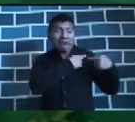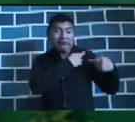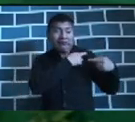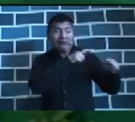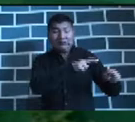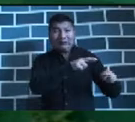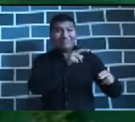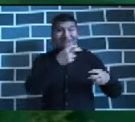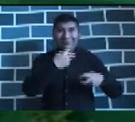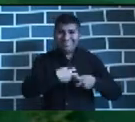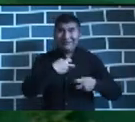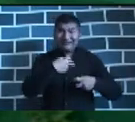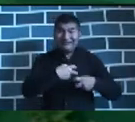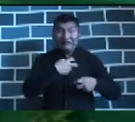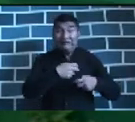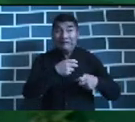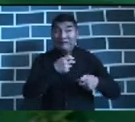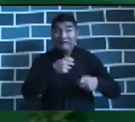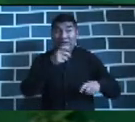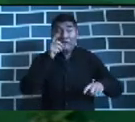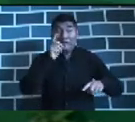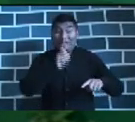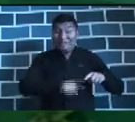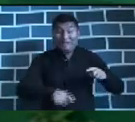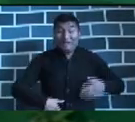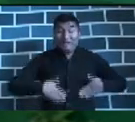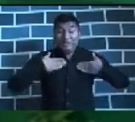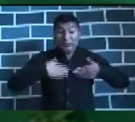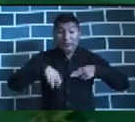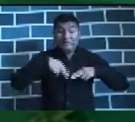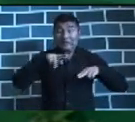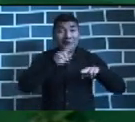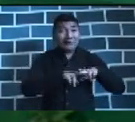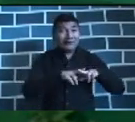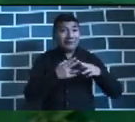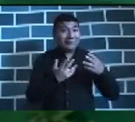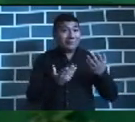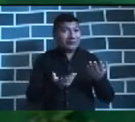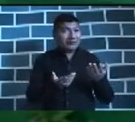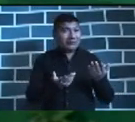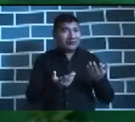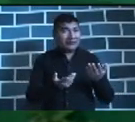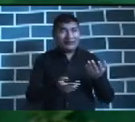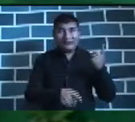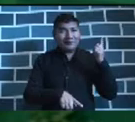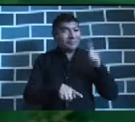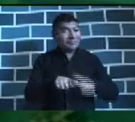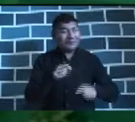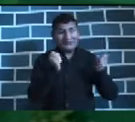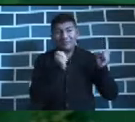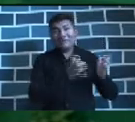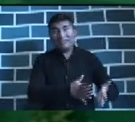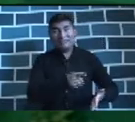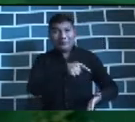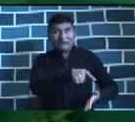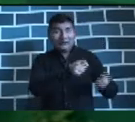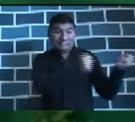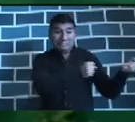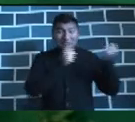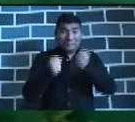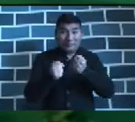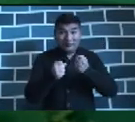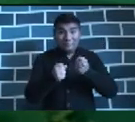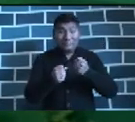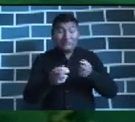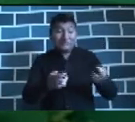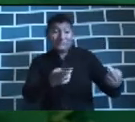dejarlo ya no sabe vivir como la gente normal no lo puedes dejar ya porque el cargo